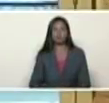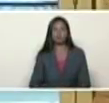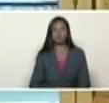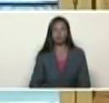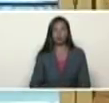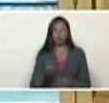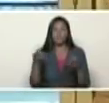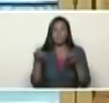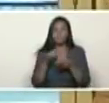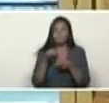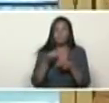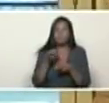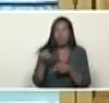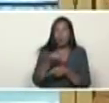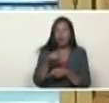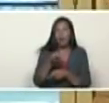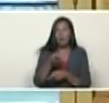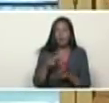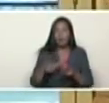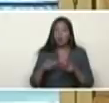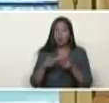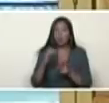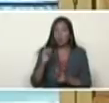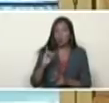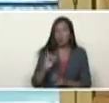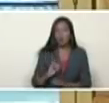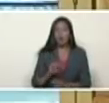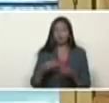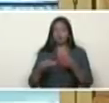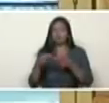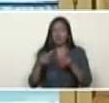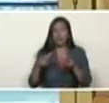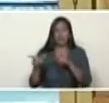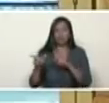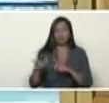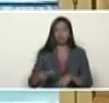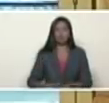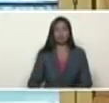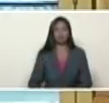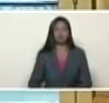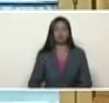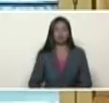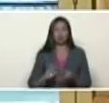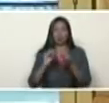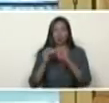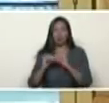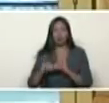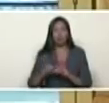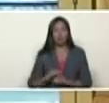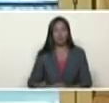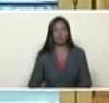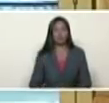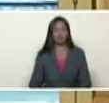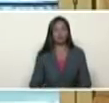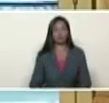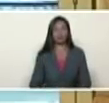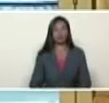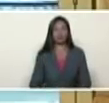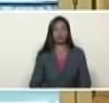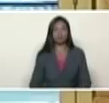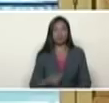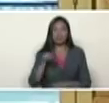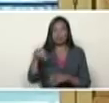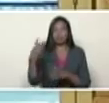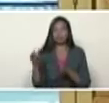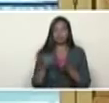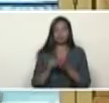hay mucho, miren, hay mucho local por ahí, ya construido. Lo adaptamos. Y después, bueno,